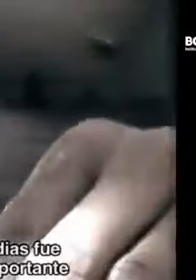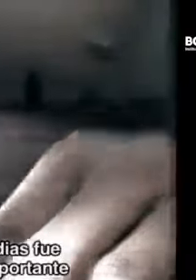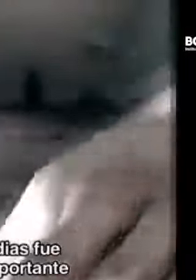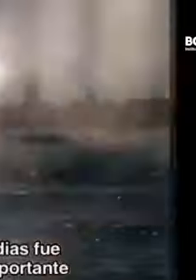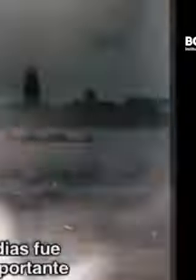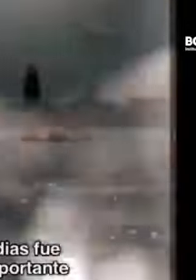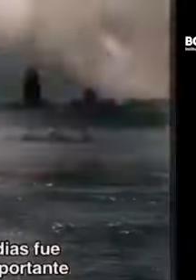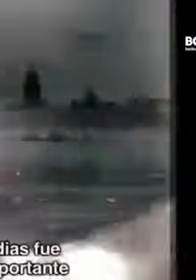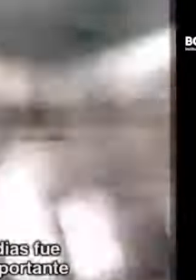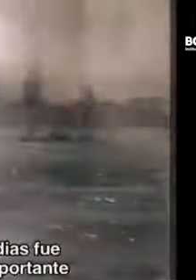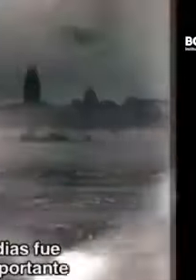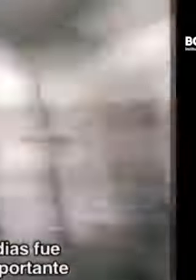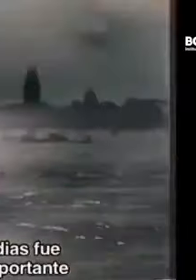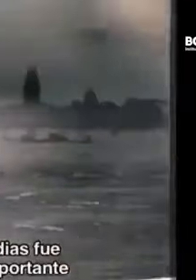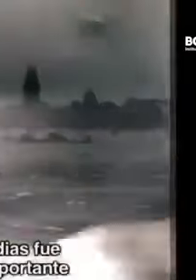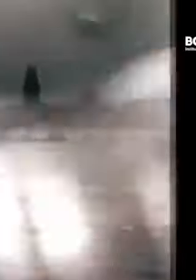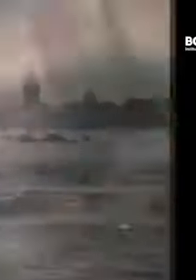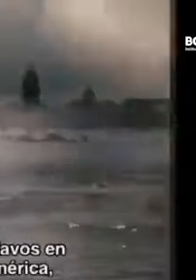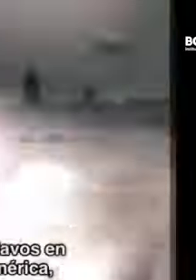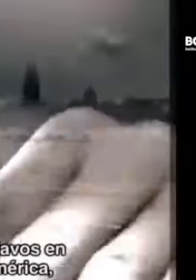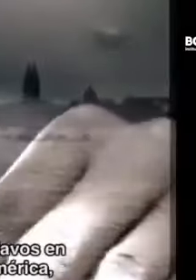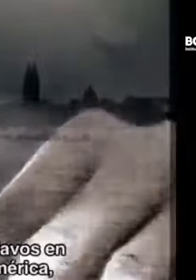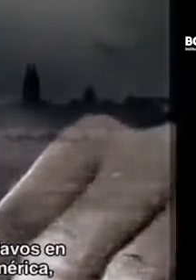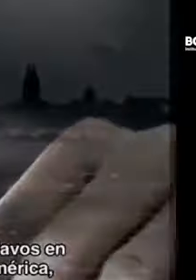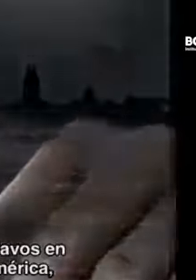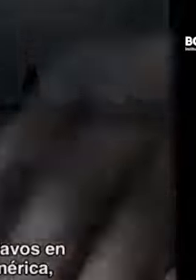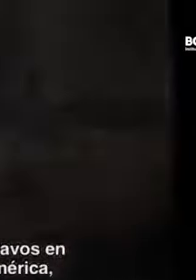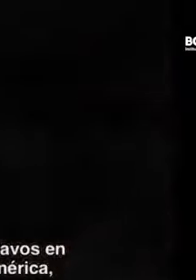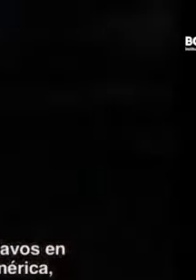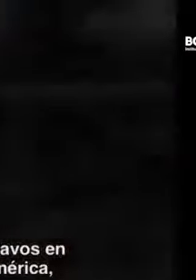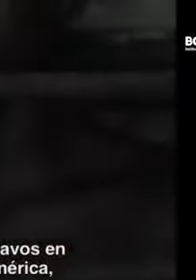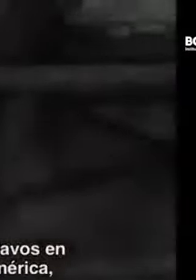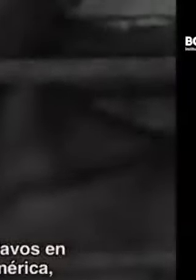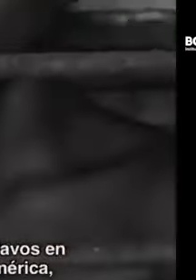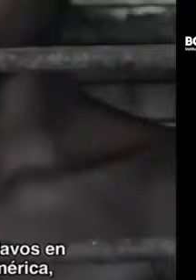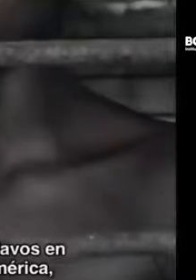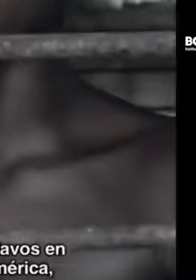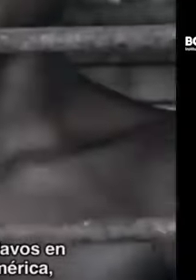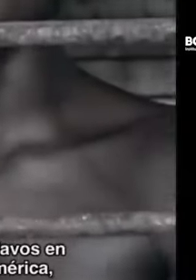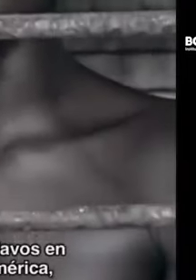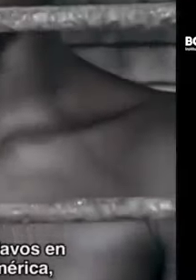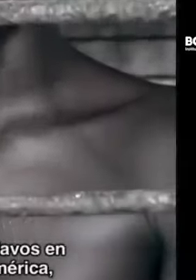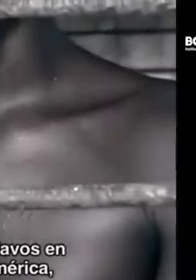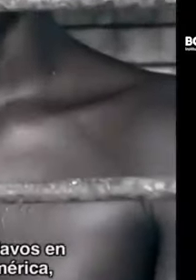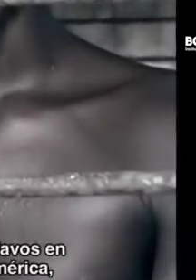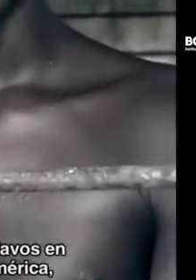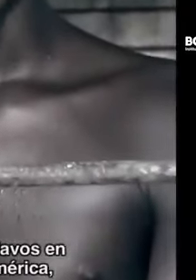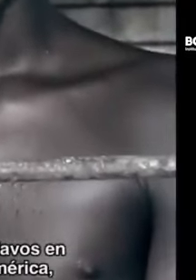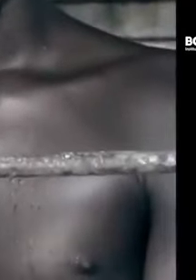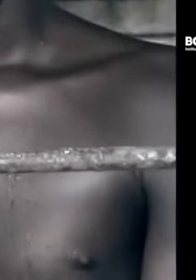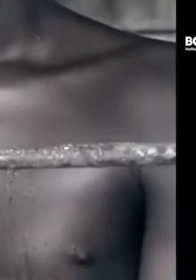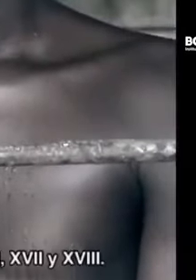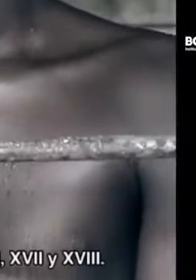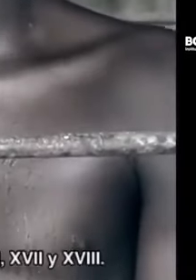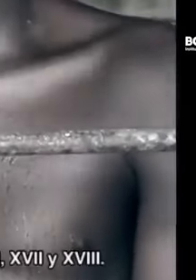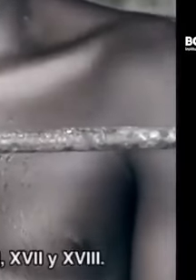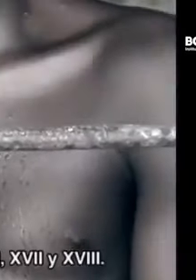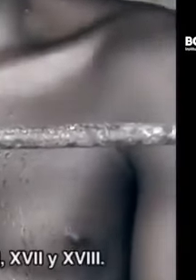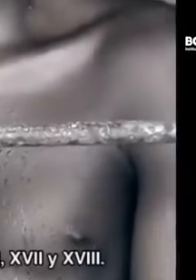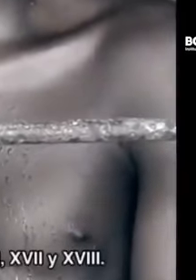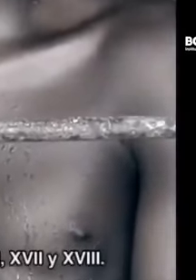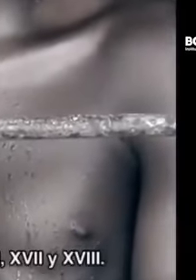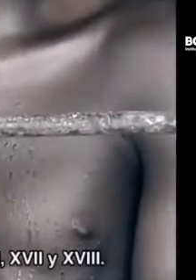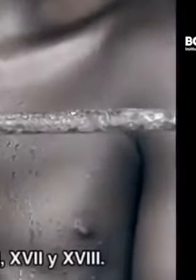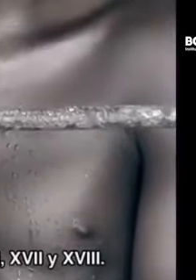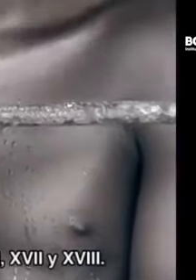Cartagena es paraje. De imagen de Seba 3, imagen de Pieto de África. Así na juegan, se va a